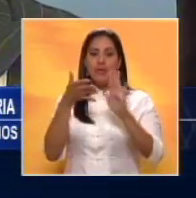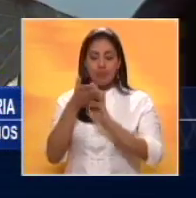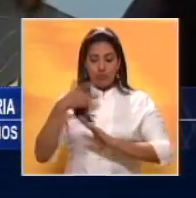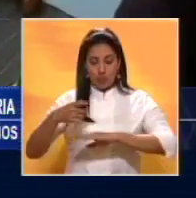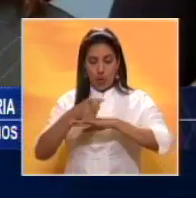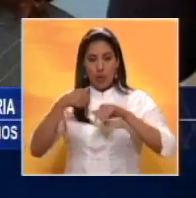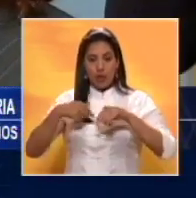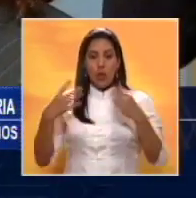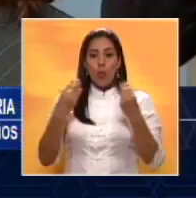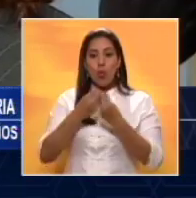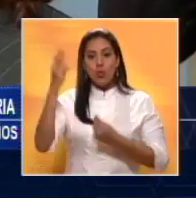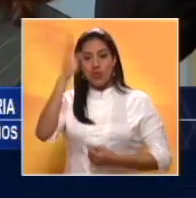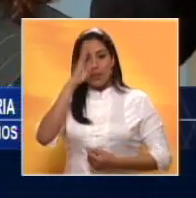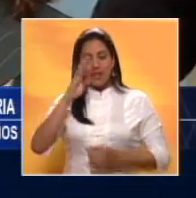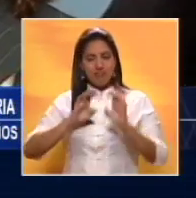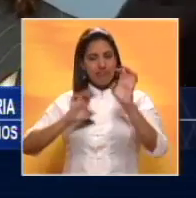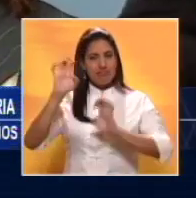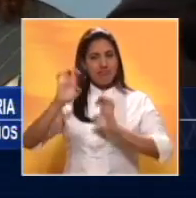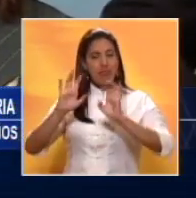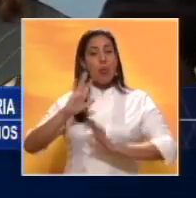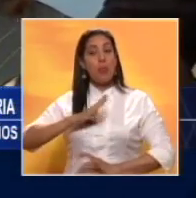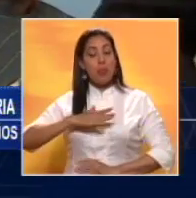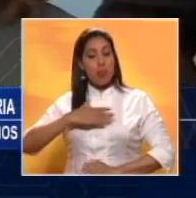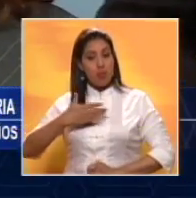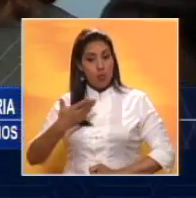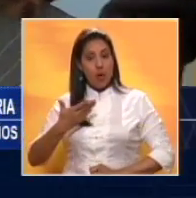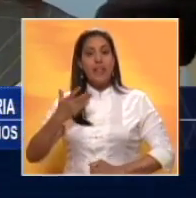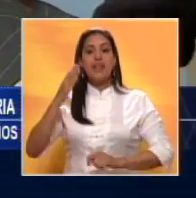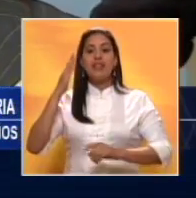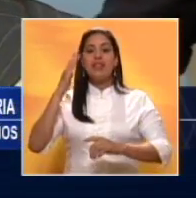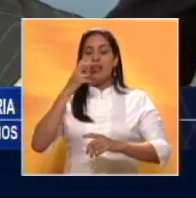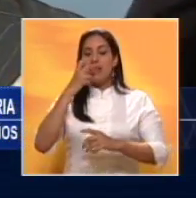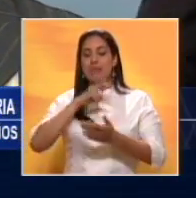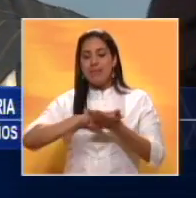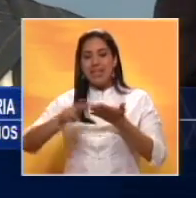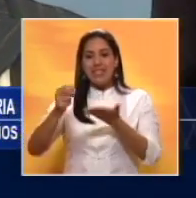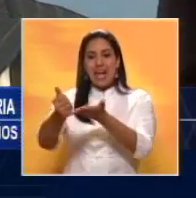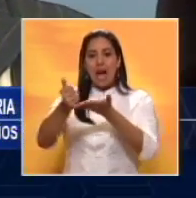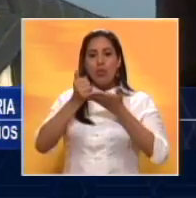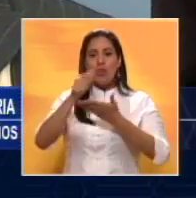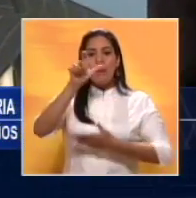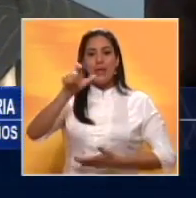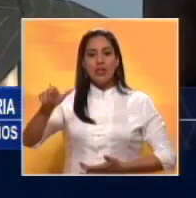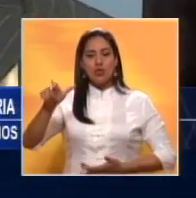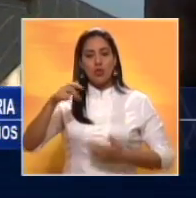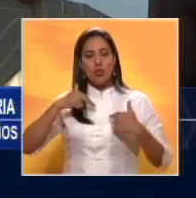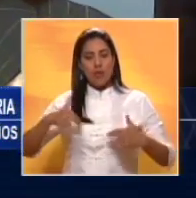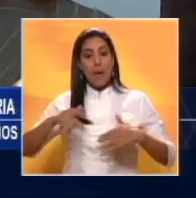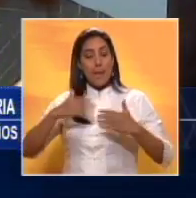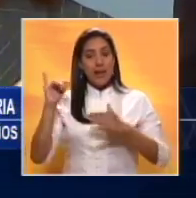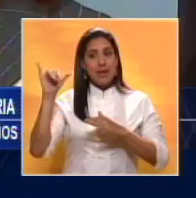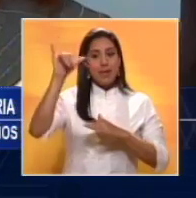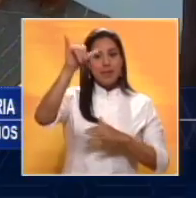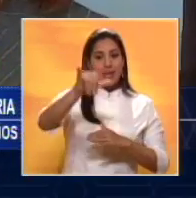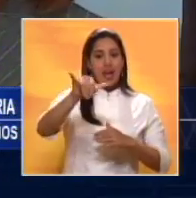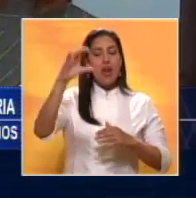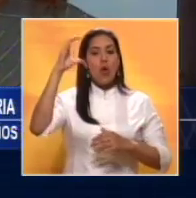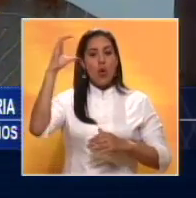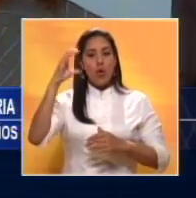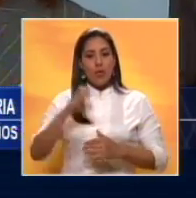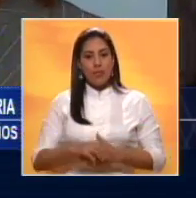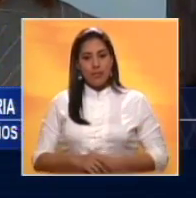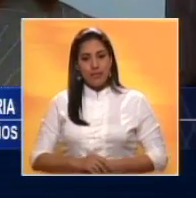su gobierno junto a Brasil analizan la posibilidad de implantar una visa humanitaria para los venezolanos para que viajen a los